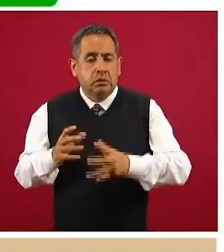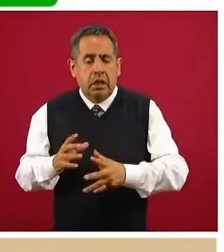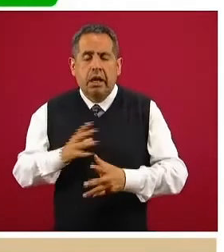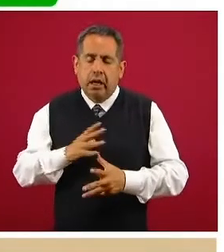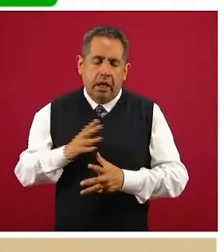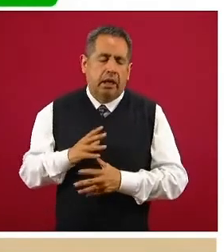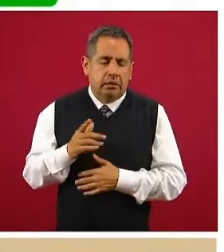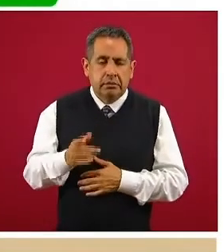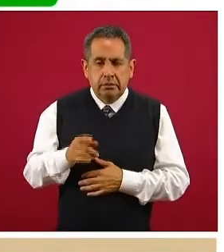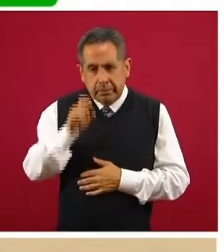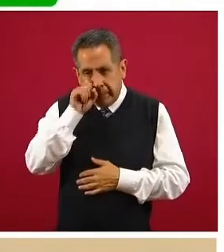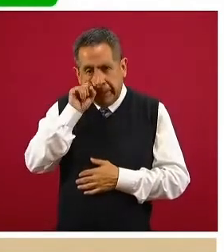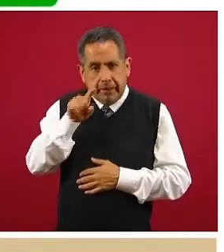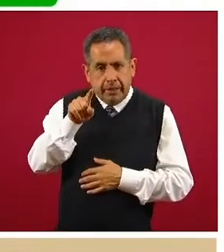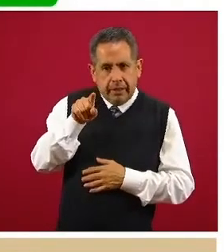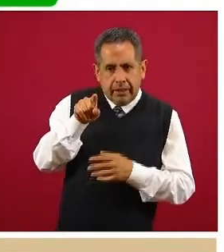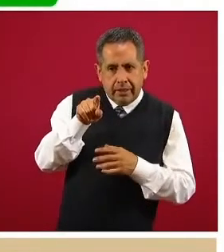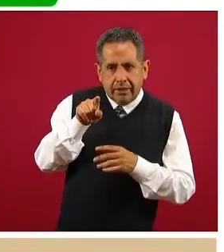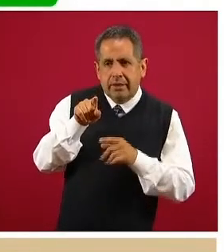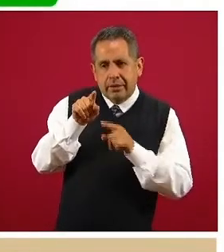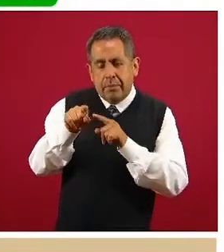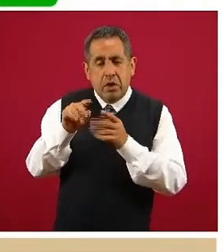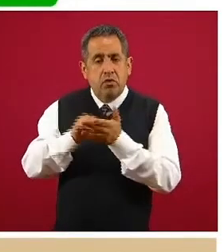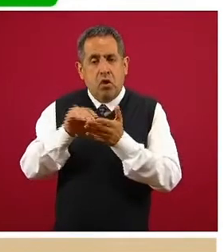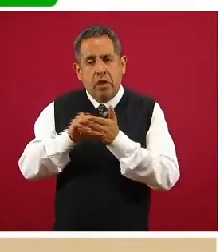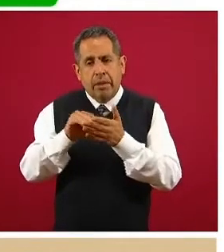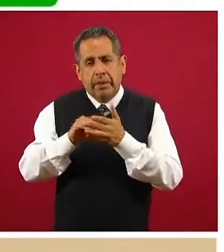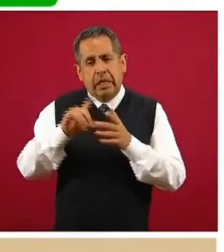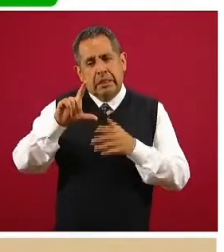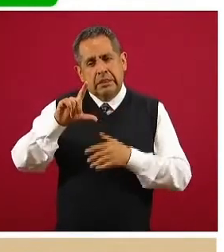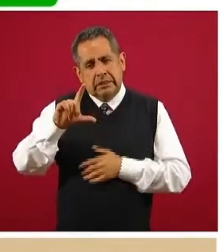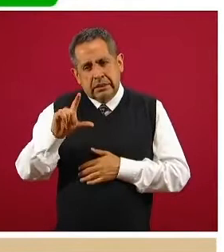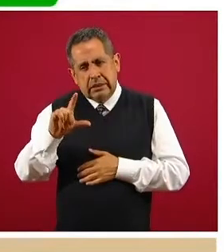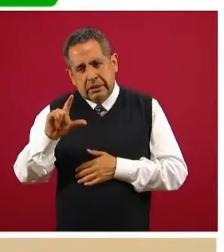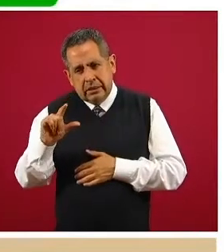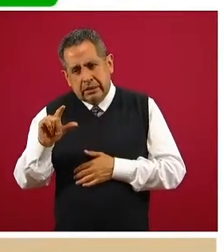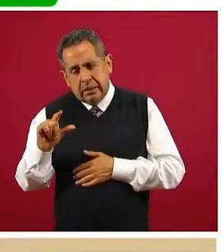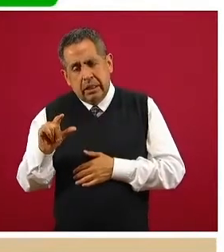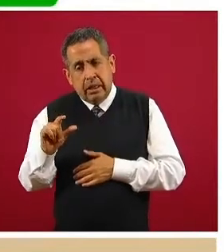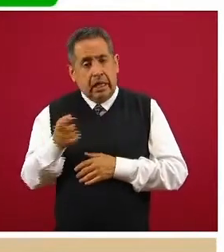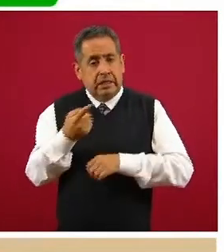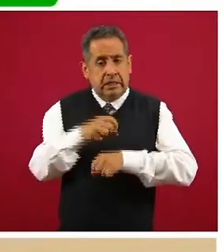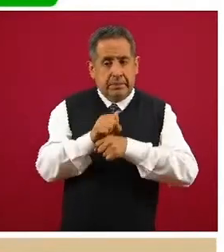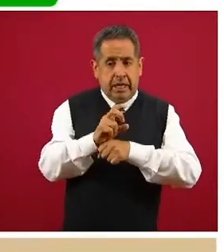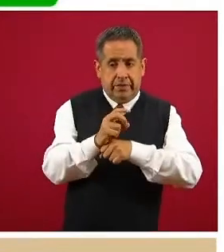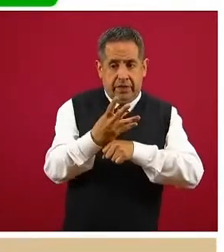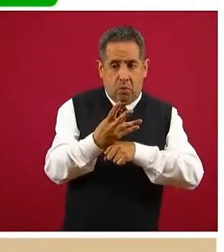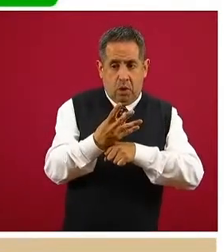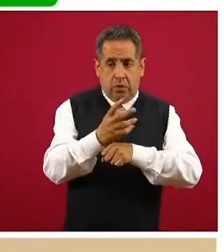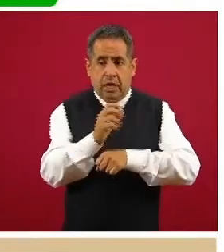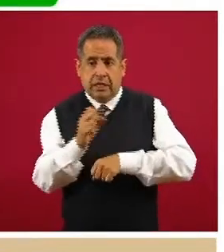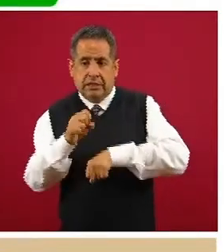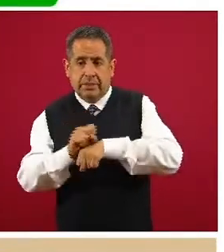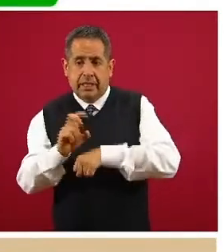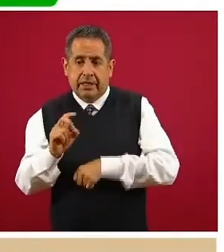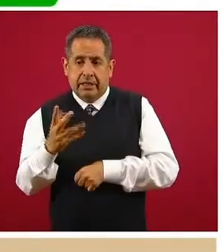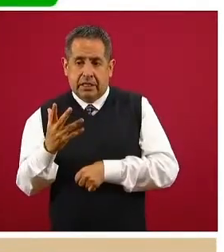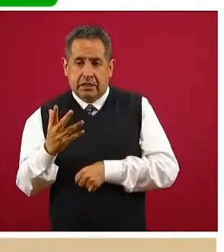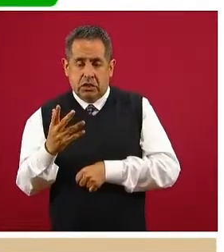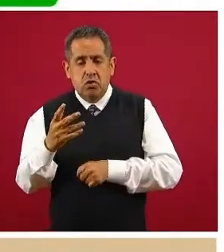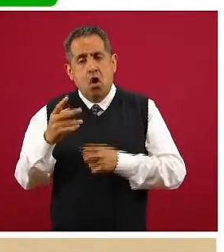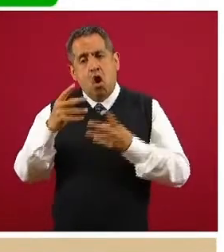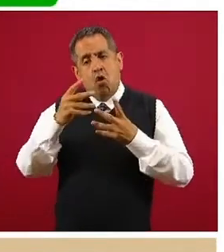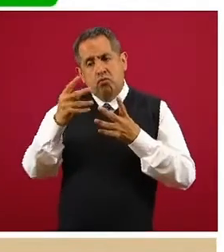vemos también las tendencias. Continuamos con una tendencia descendente de la semana 34 a la 35 con